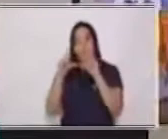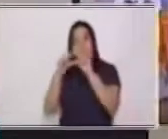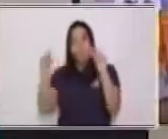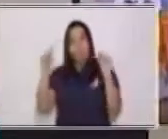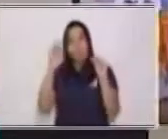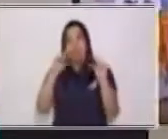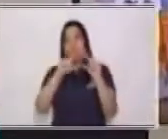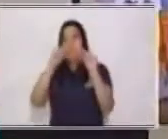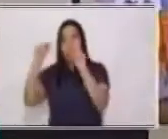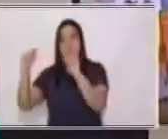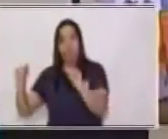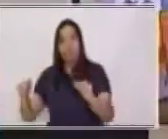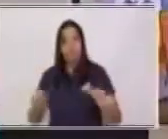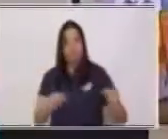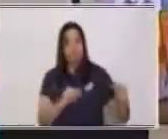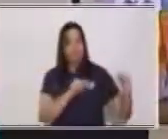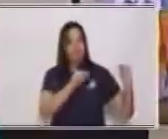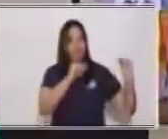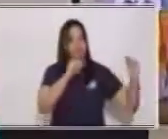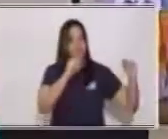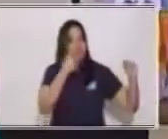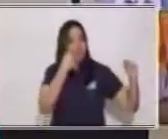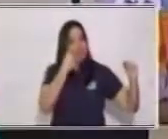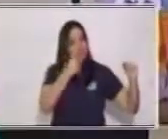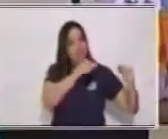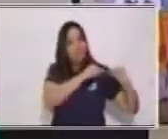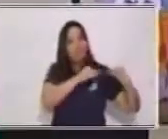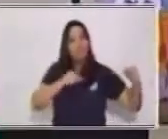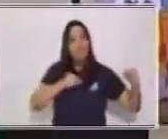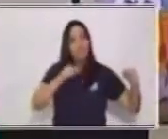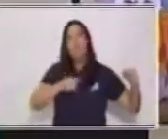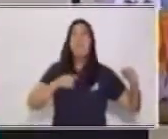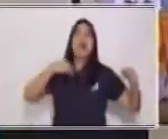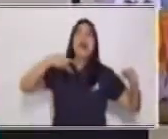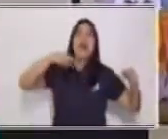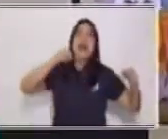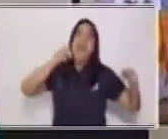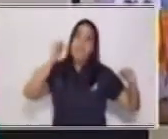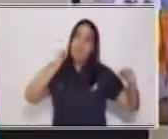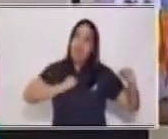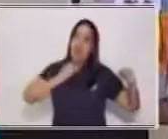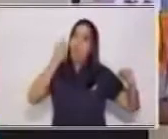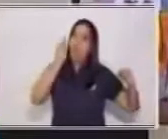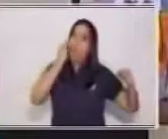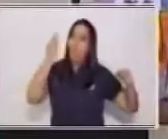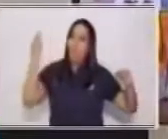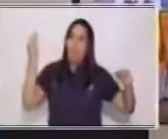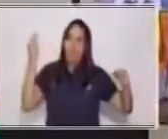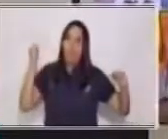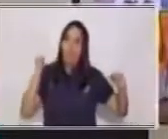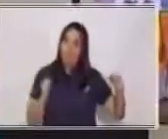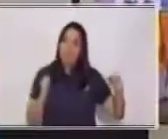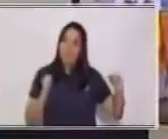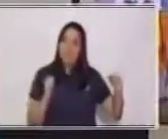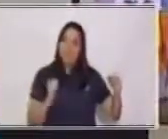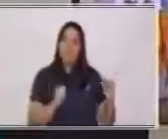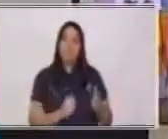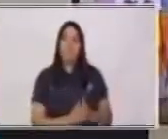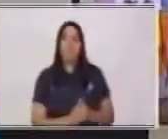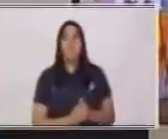la clasificación de las oraciones negativas. Entonces la vamos a colocar acá.